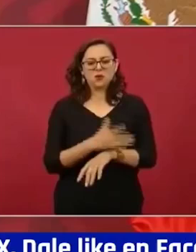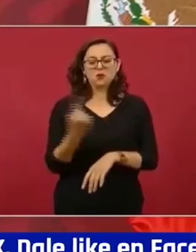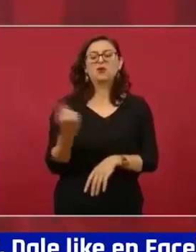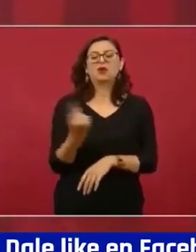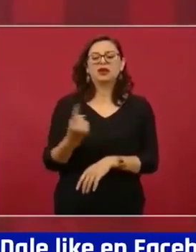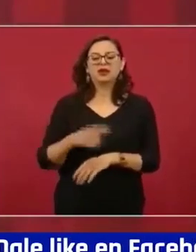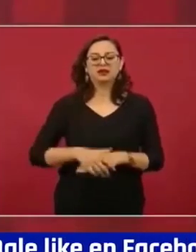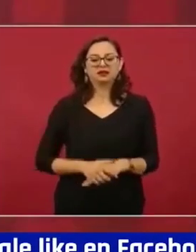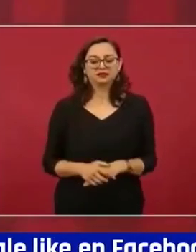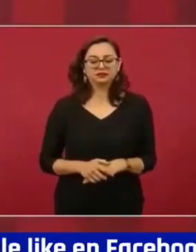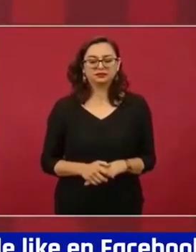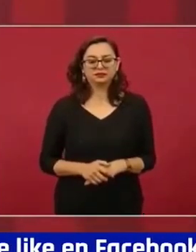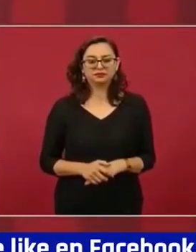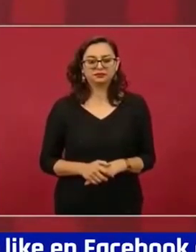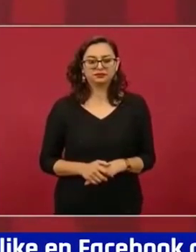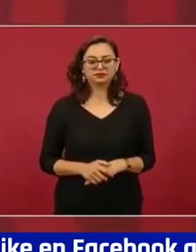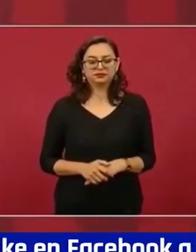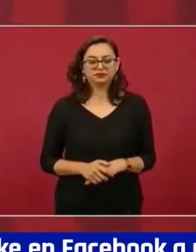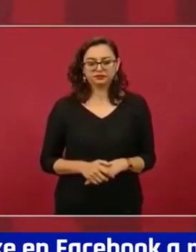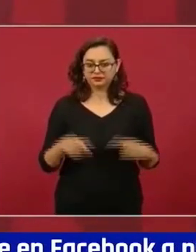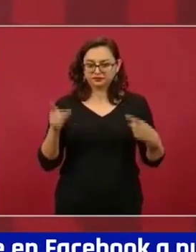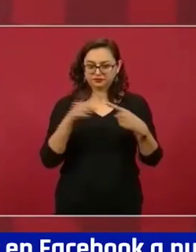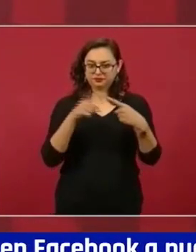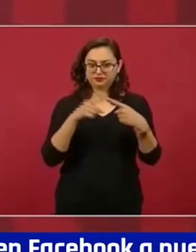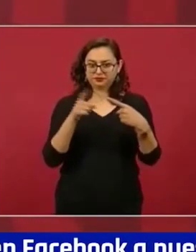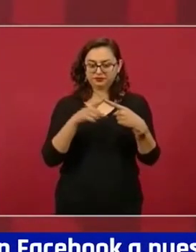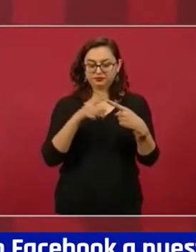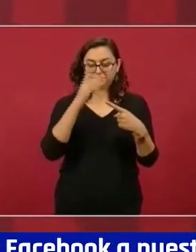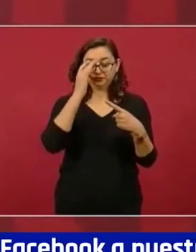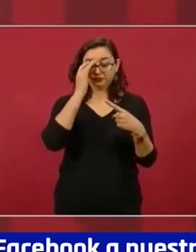Entonces, eso es lo primero.